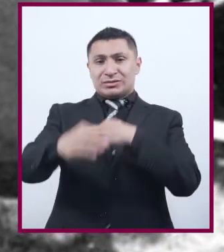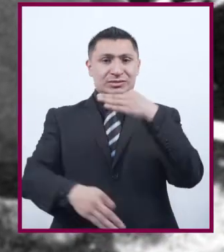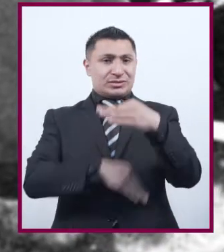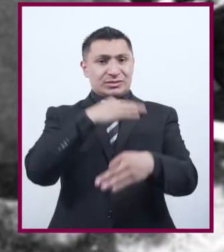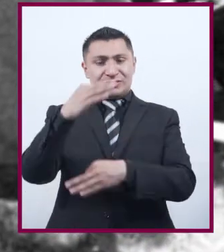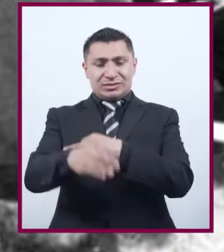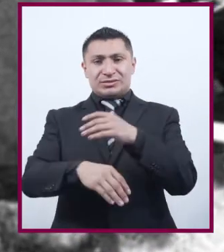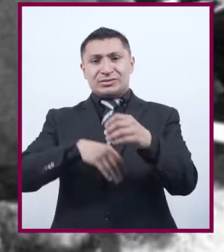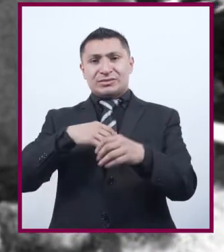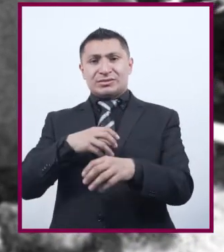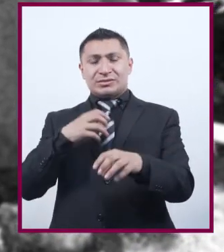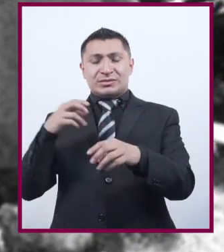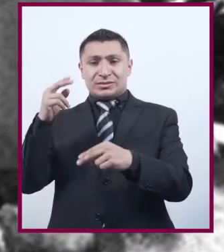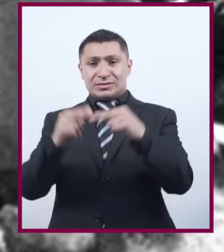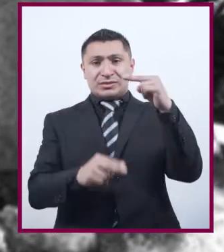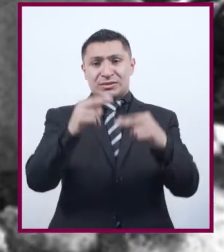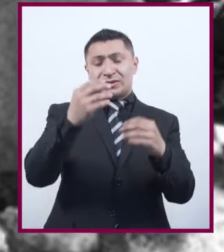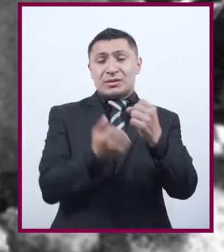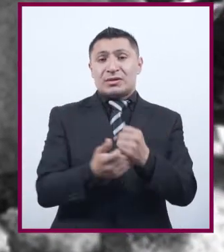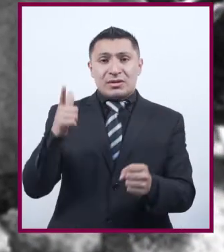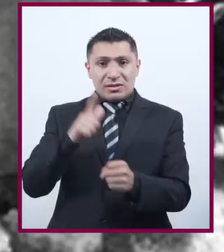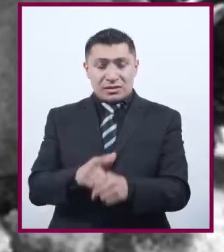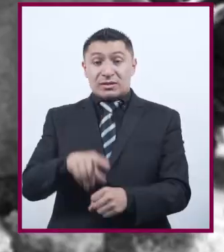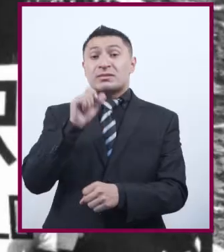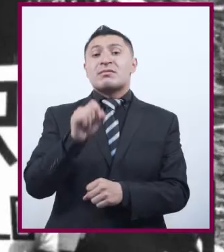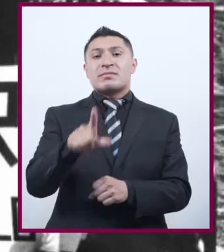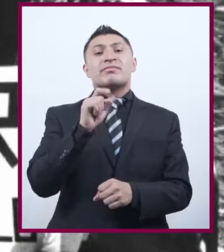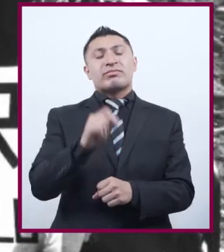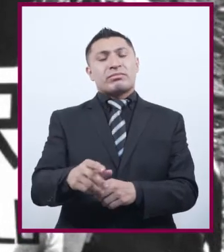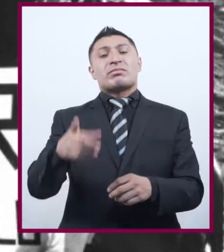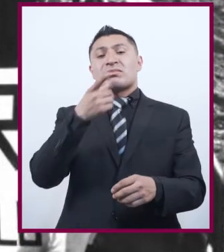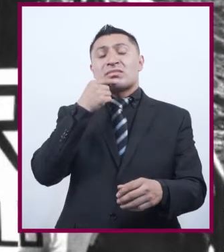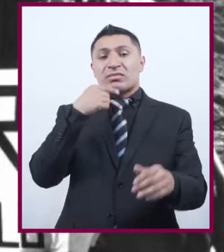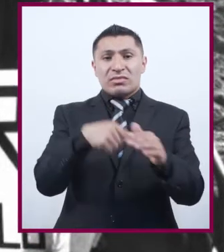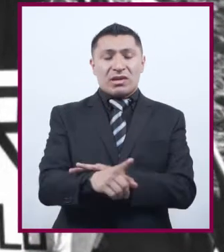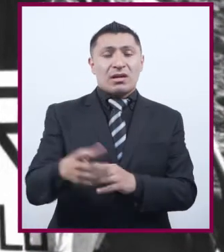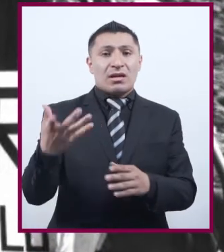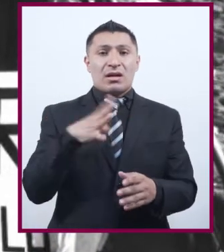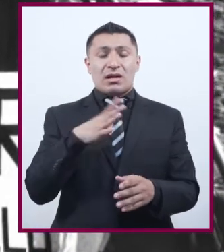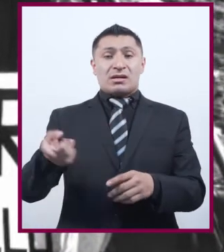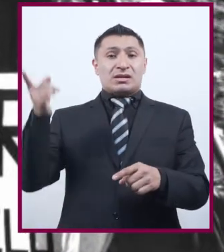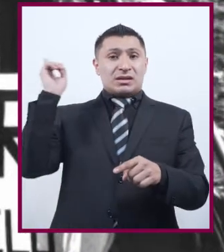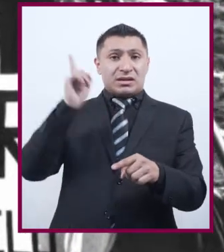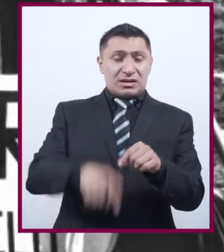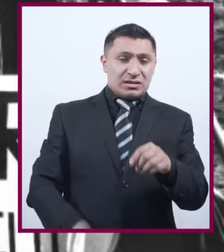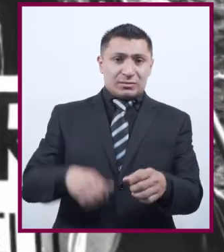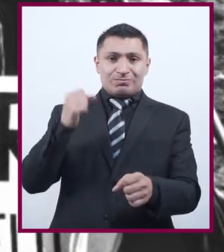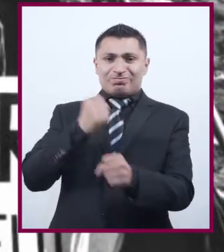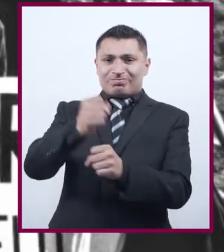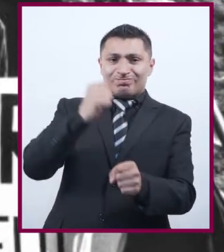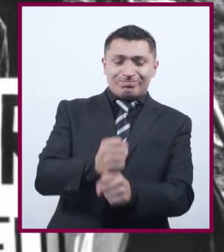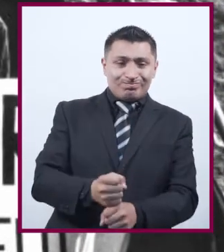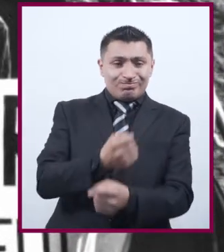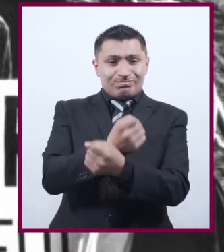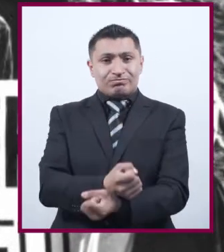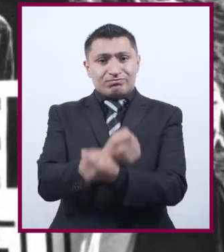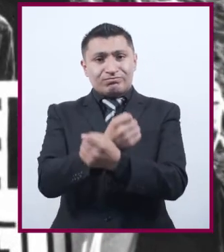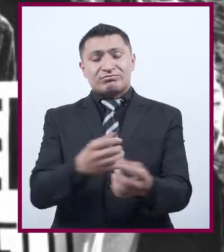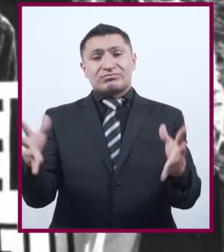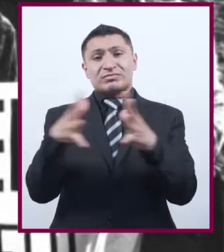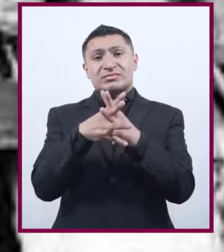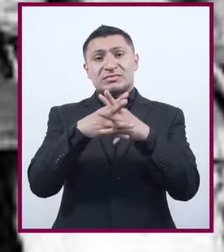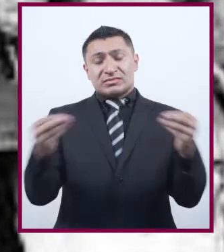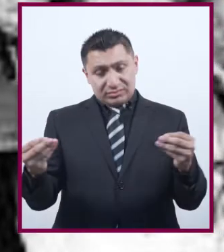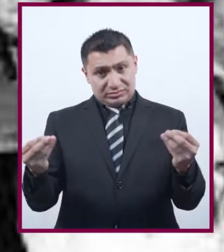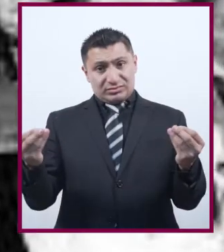los estratos sociales. Además, las demandas incluyeron la erradicación de la tortura, de la desaparición, del acoso